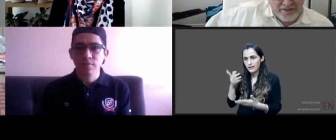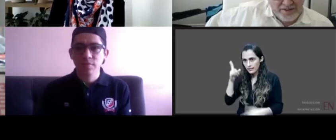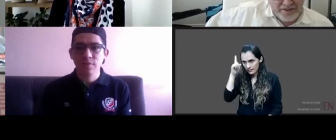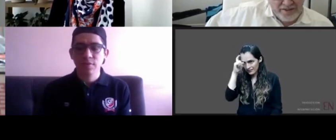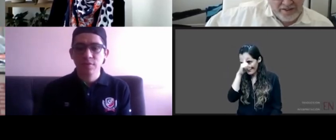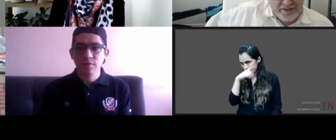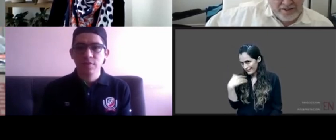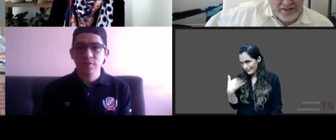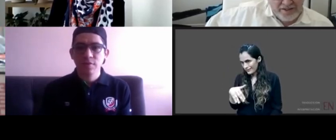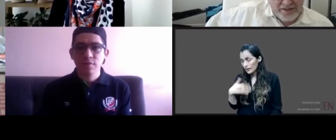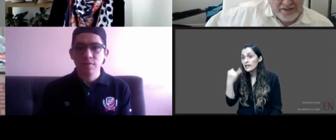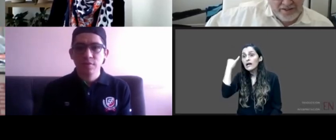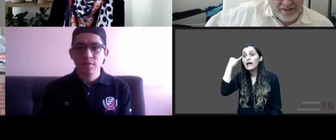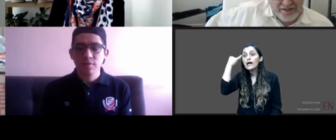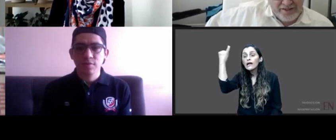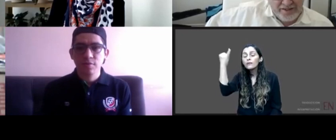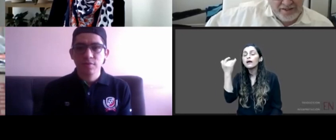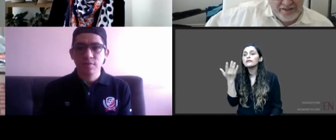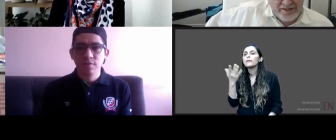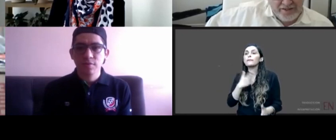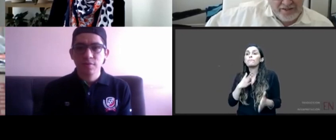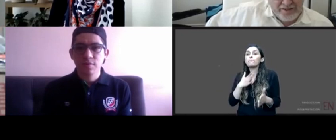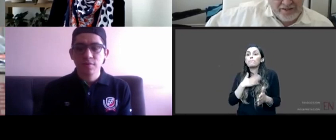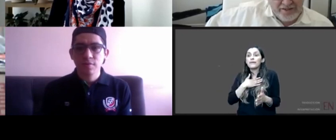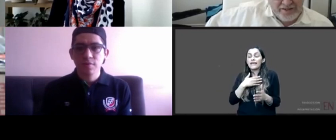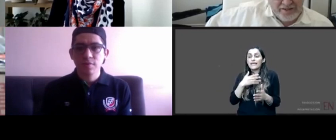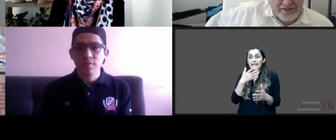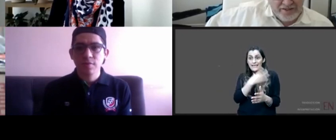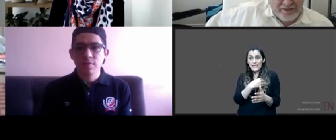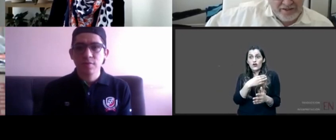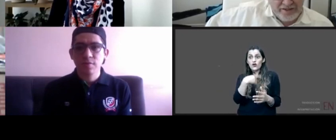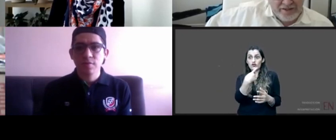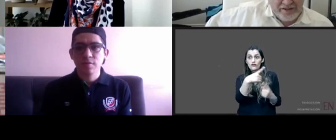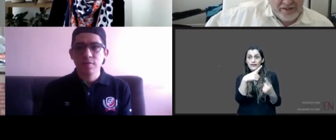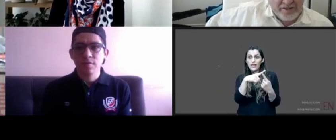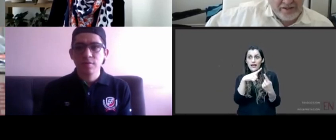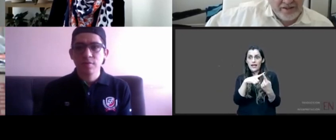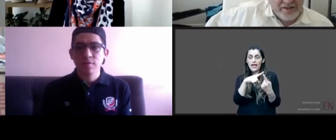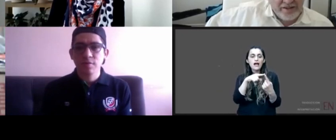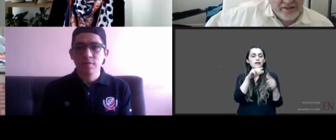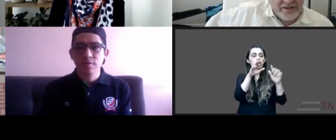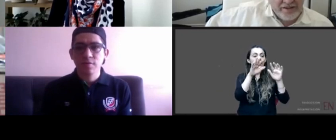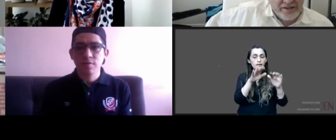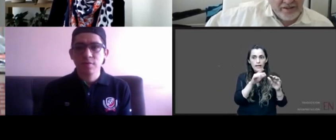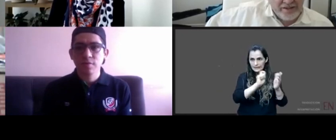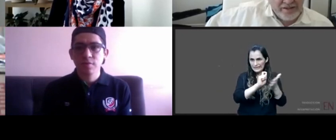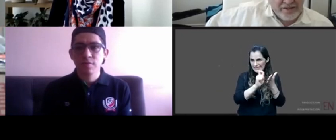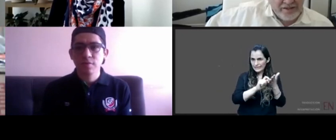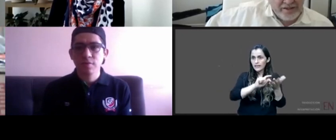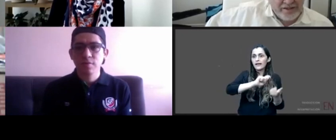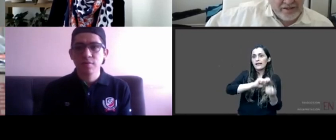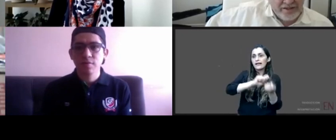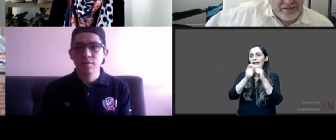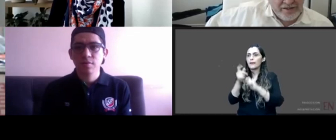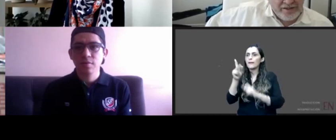imagínense. Las tareas de mi hijo hay que convertirlas en PDF y hay que